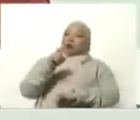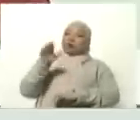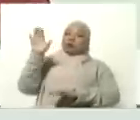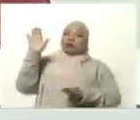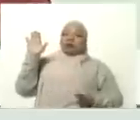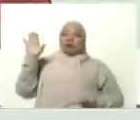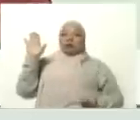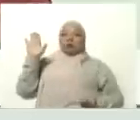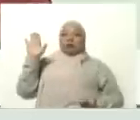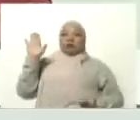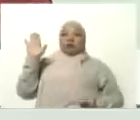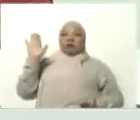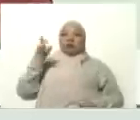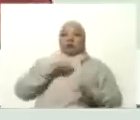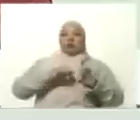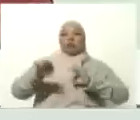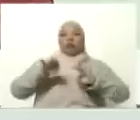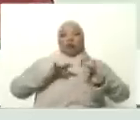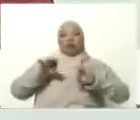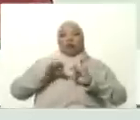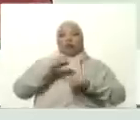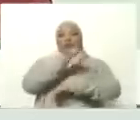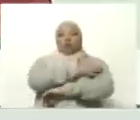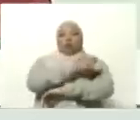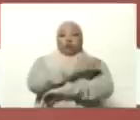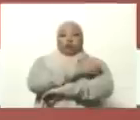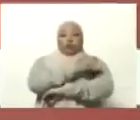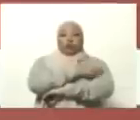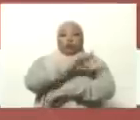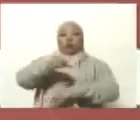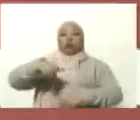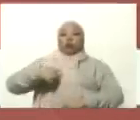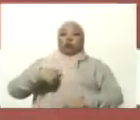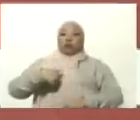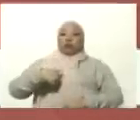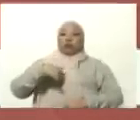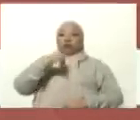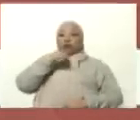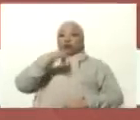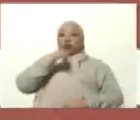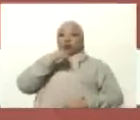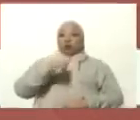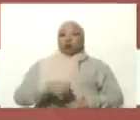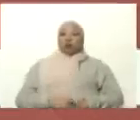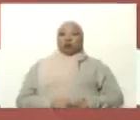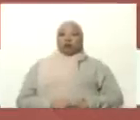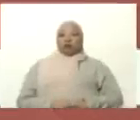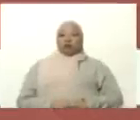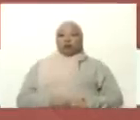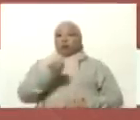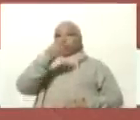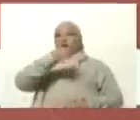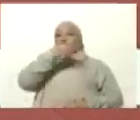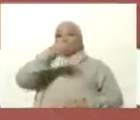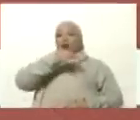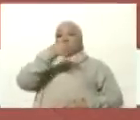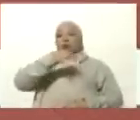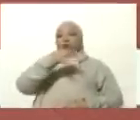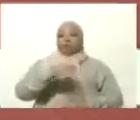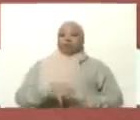juramentación. Y que se prepare la oposición, porque pase lo que pase, nosotros venceremos. Buenas tardes, compañeros y